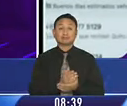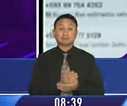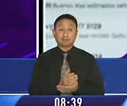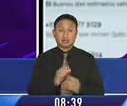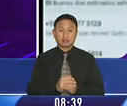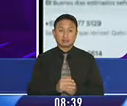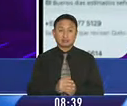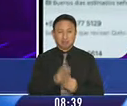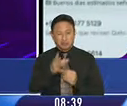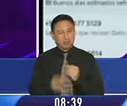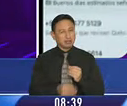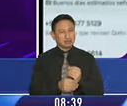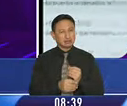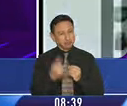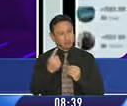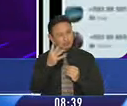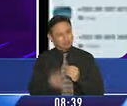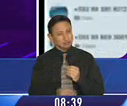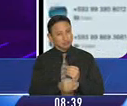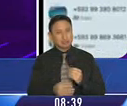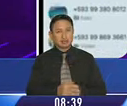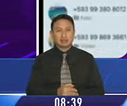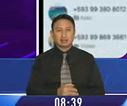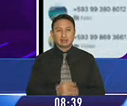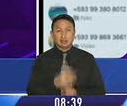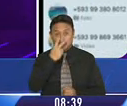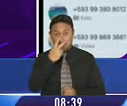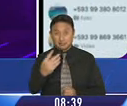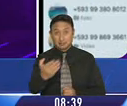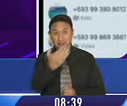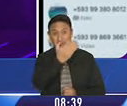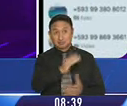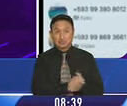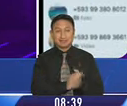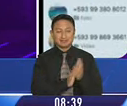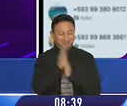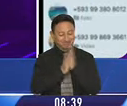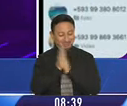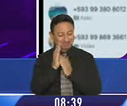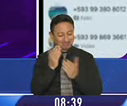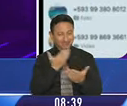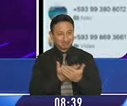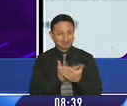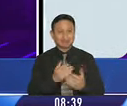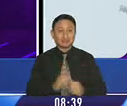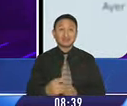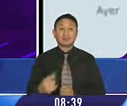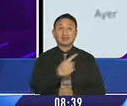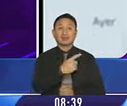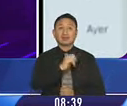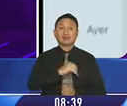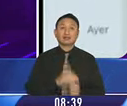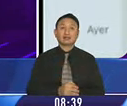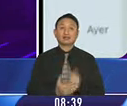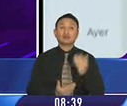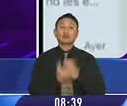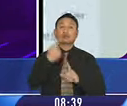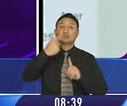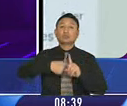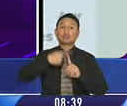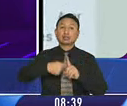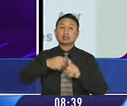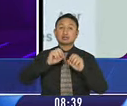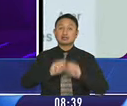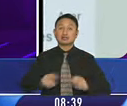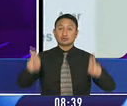querrá. Ya pitas. Ya pita. Vea. Ya pa' con esto. Ahí está. Nuevo mercado, Naciones Unidas de